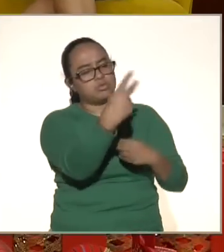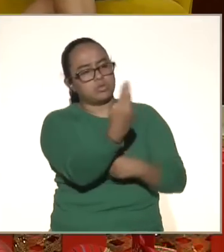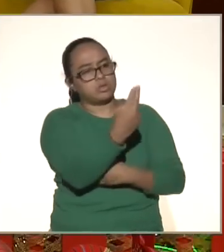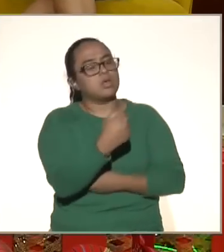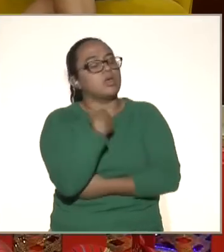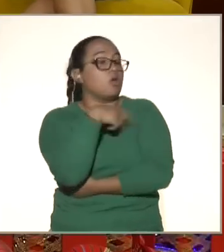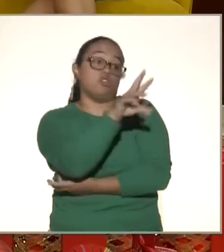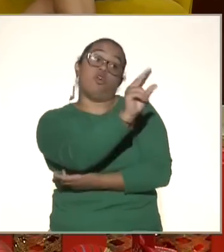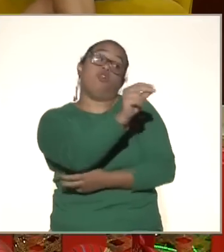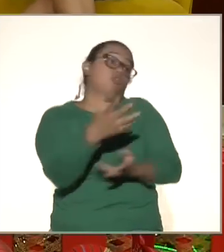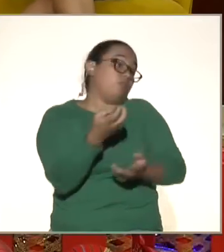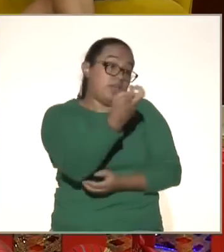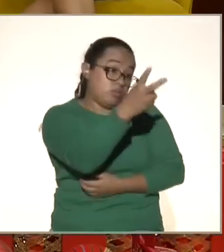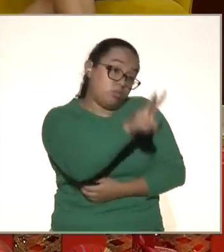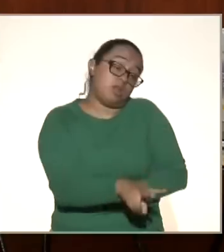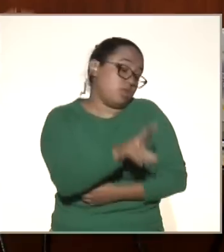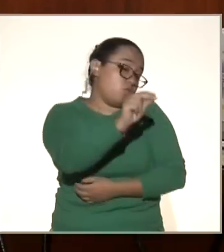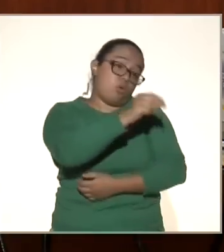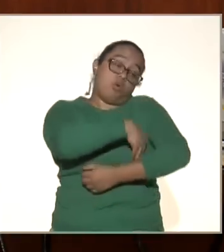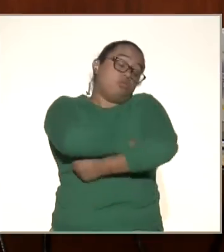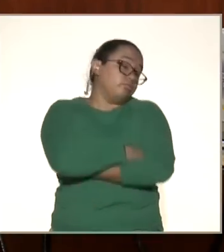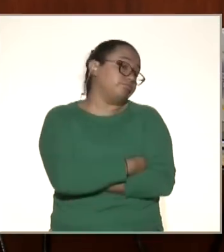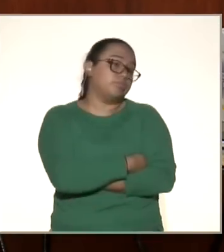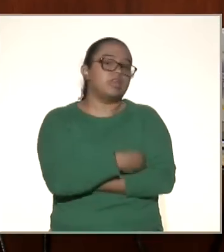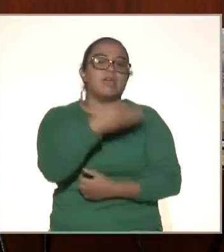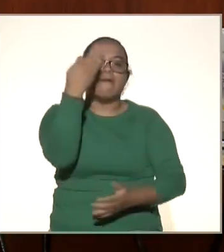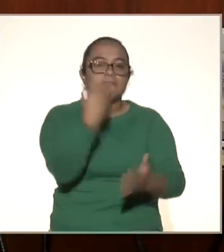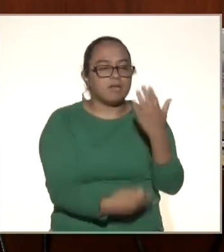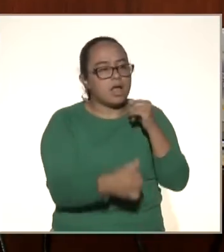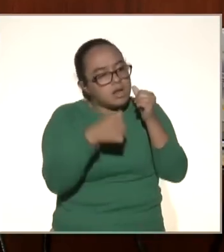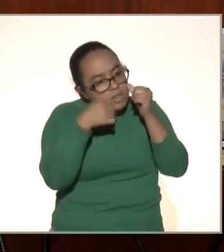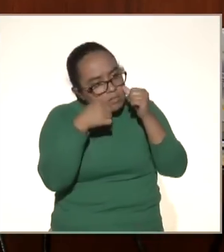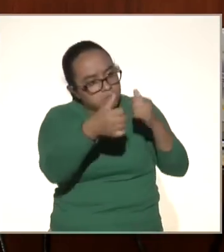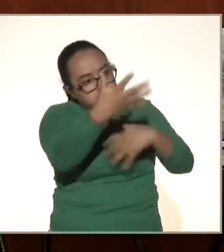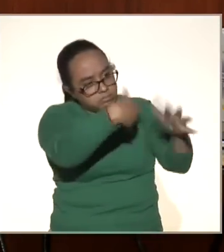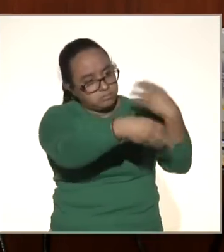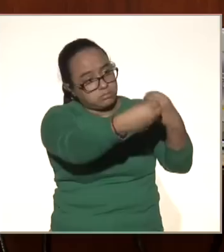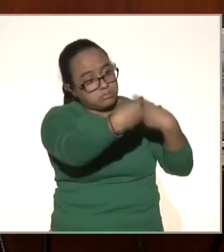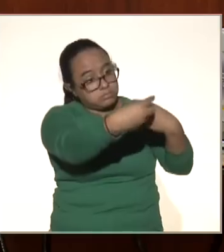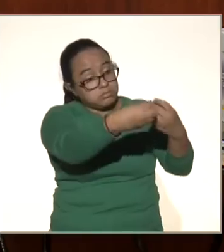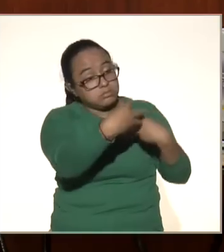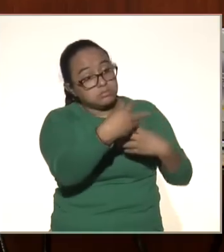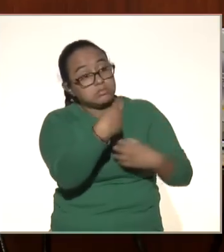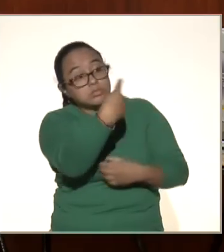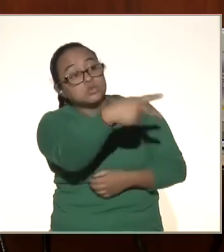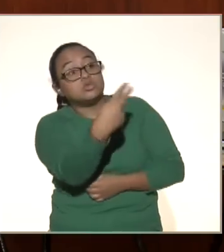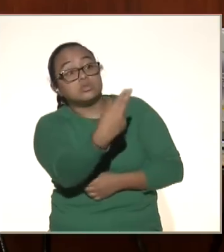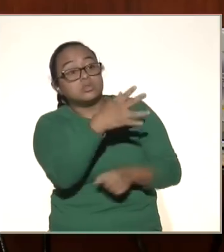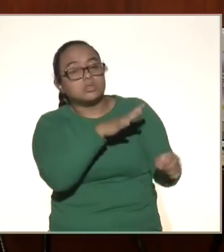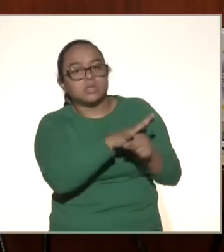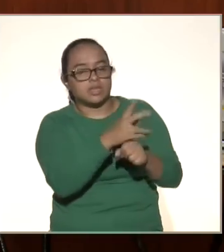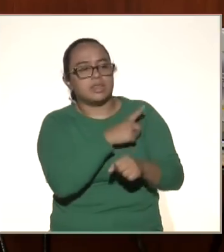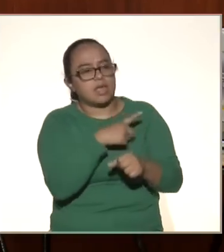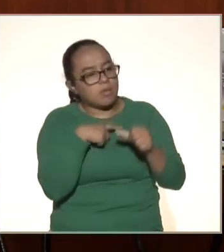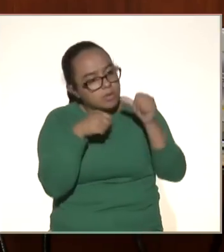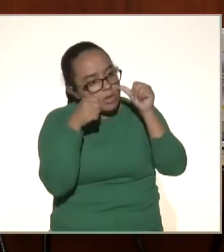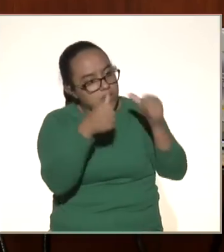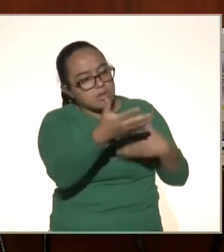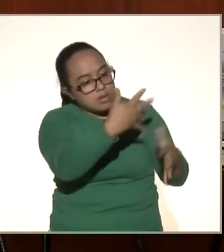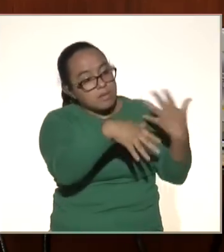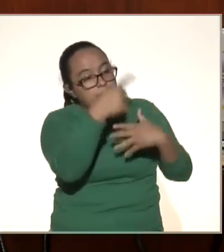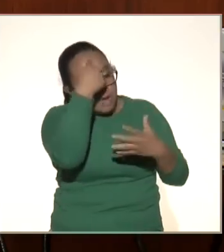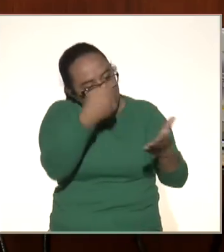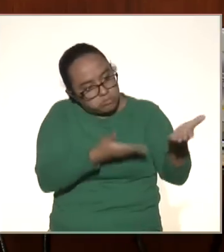estoy diciendo, no, eso no es cierto. Y no estoy escuchando realmente lo que tú requieres. Y así es como se da una